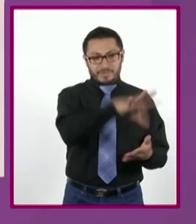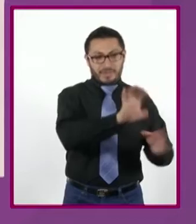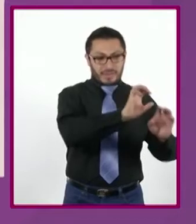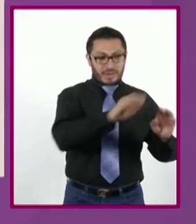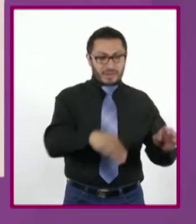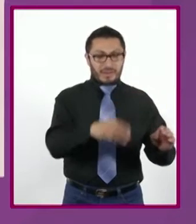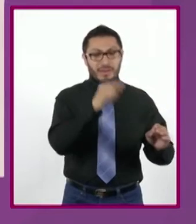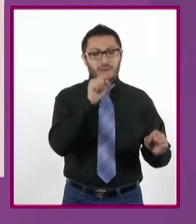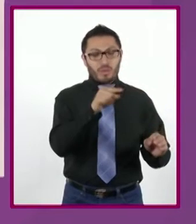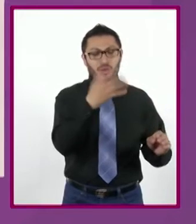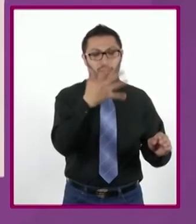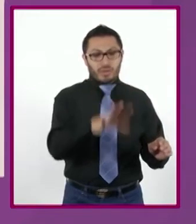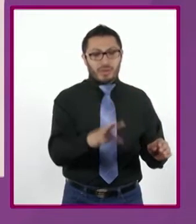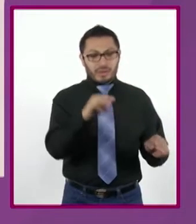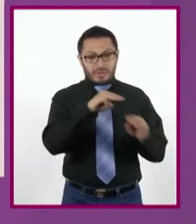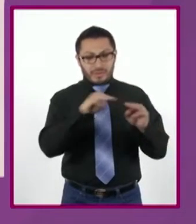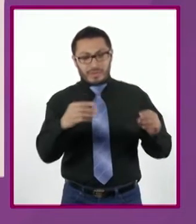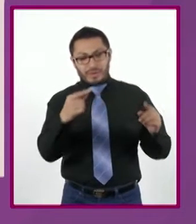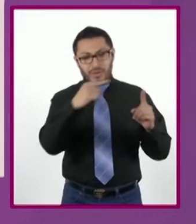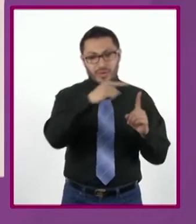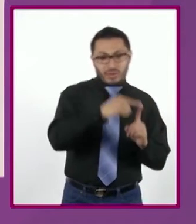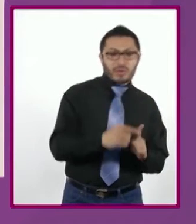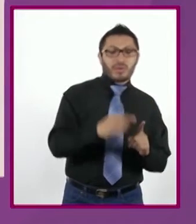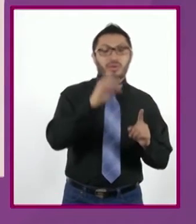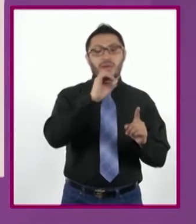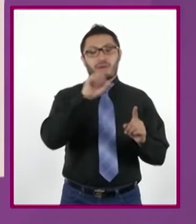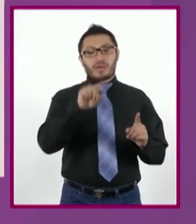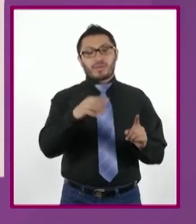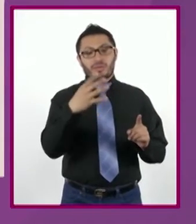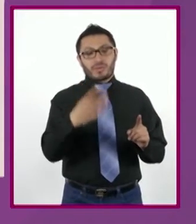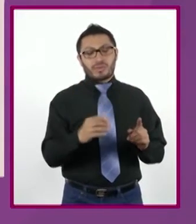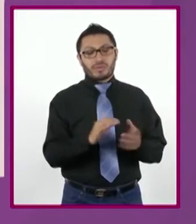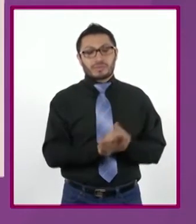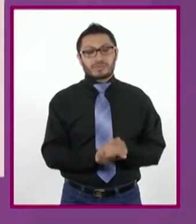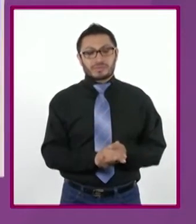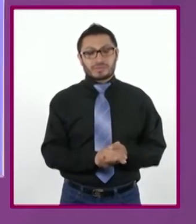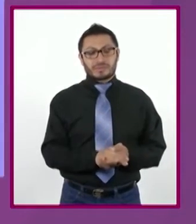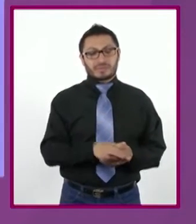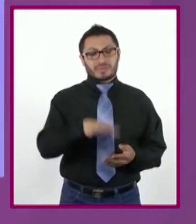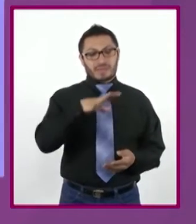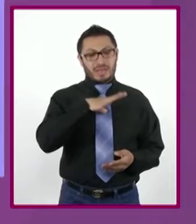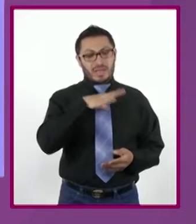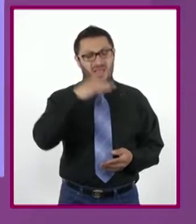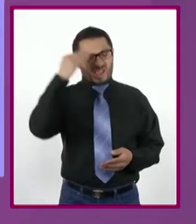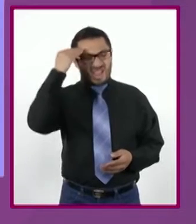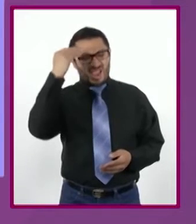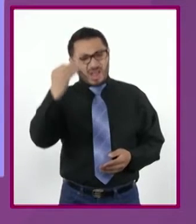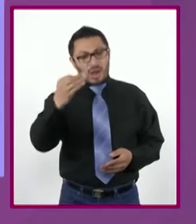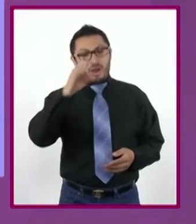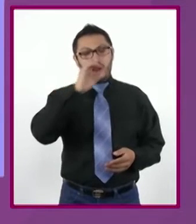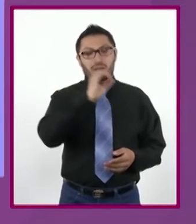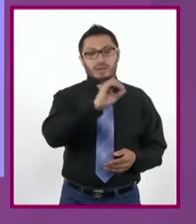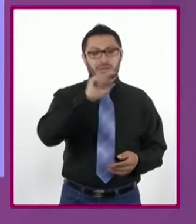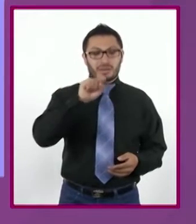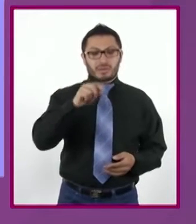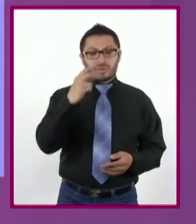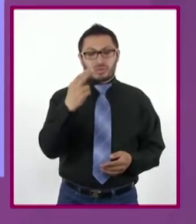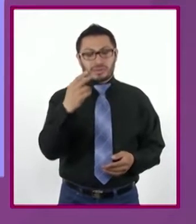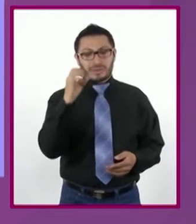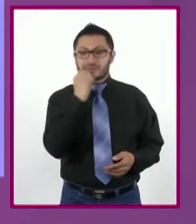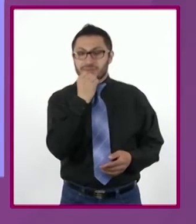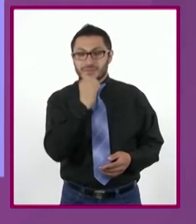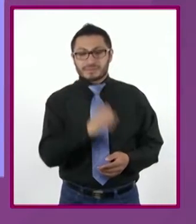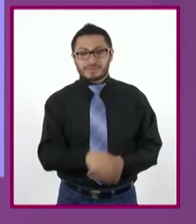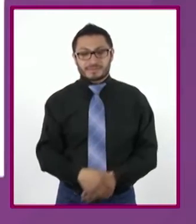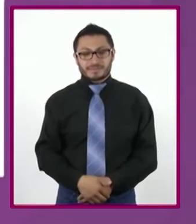0.10 metros, entre el valor de rapidez 0.4, obtenemos el tiempo que se tardó en recorrer esa